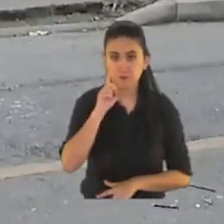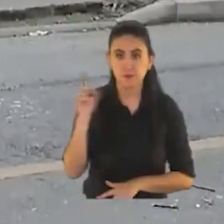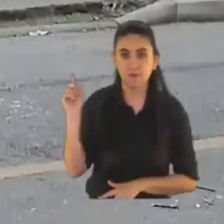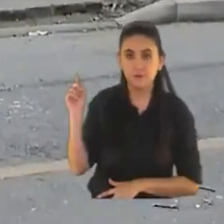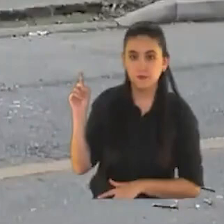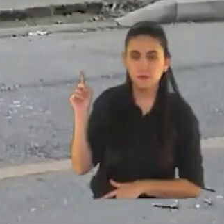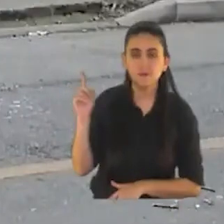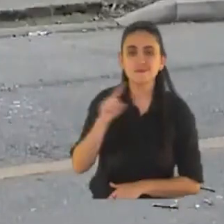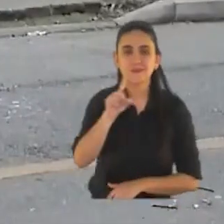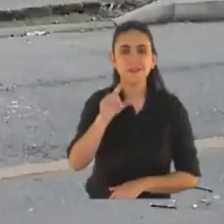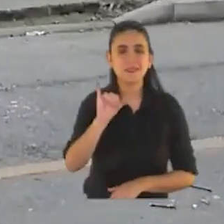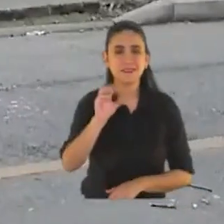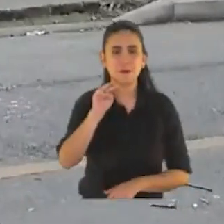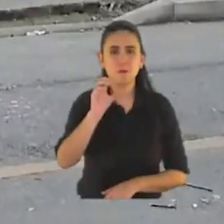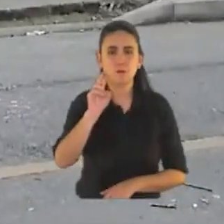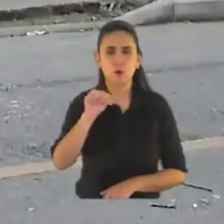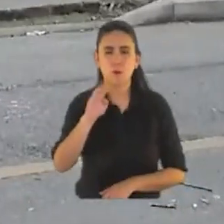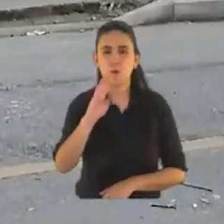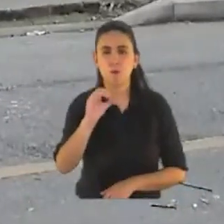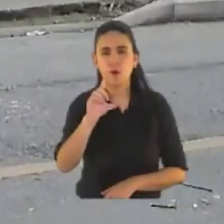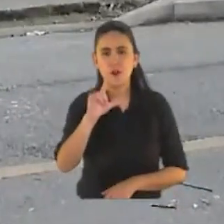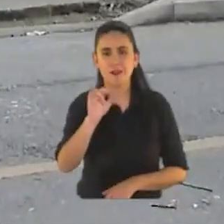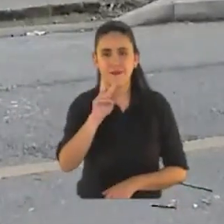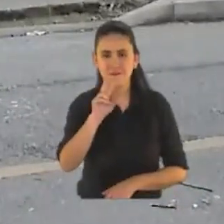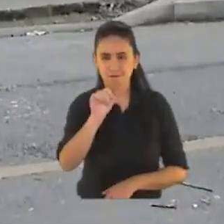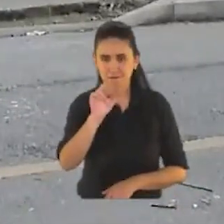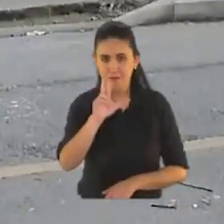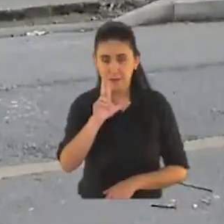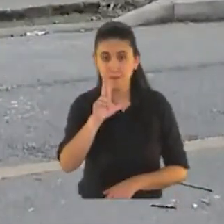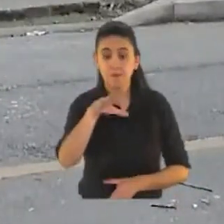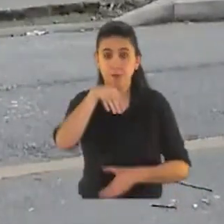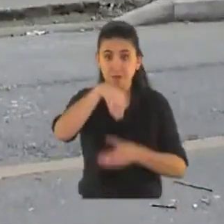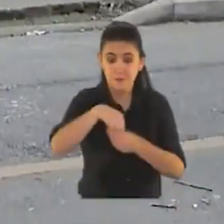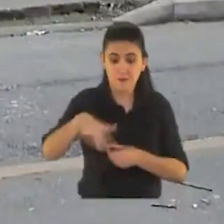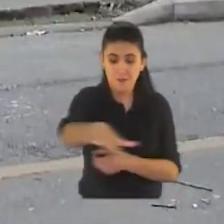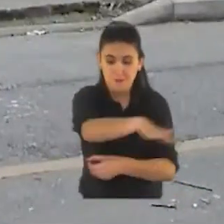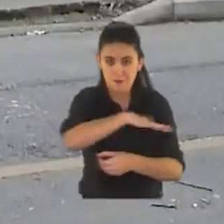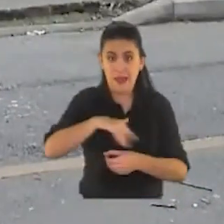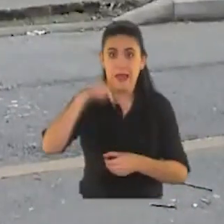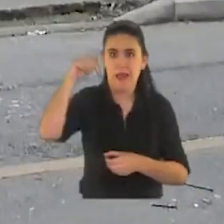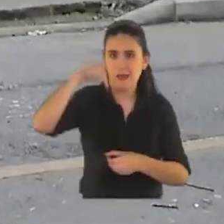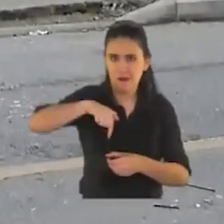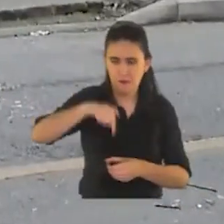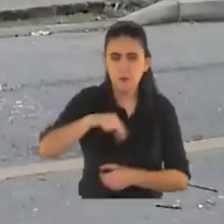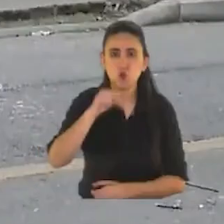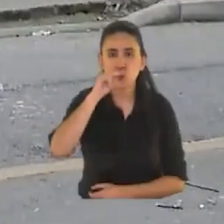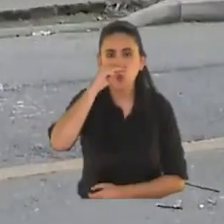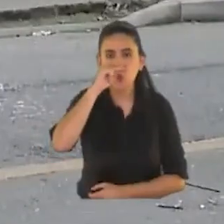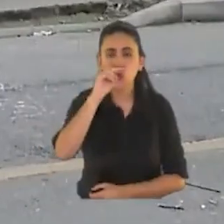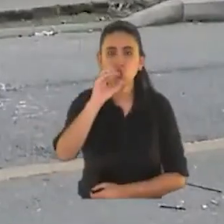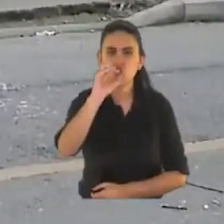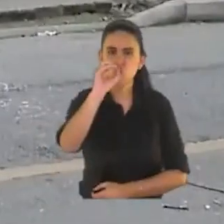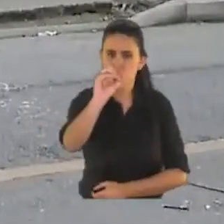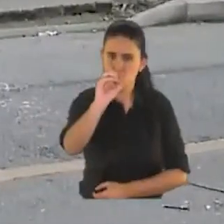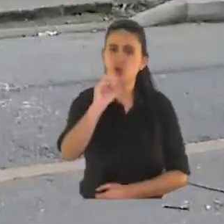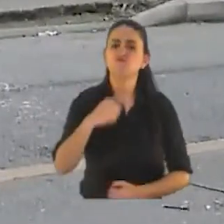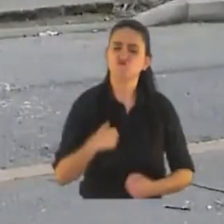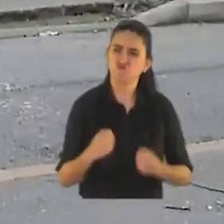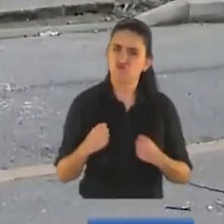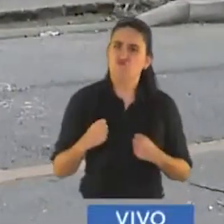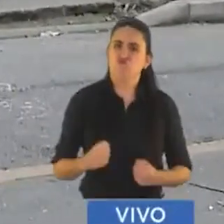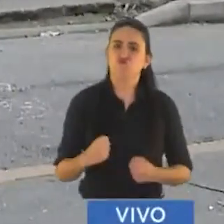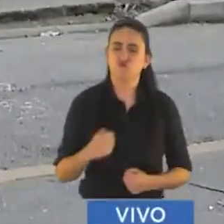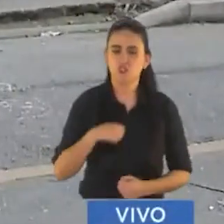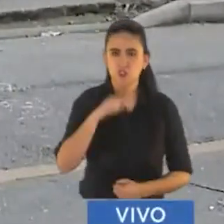Simón Bolívar en el occidente de Medellín en el colegio Francisco Antonio o sea aquí un niño valiente llamado Nicolás